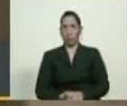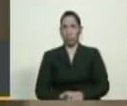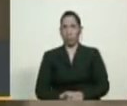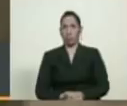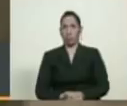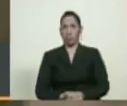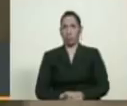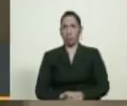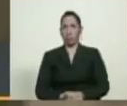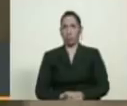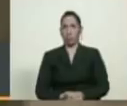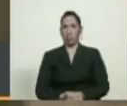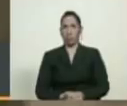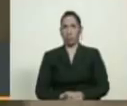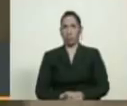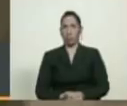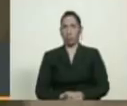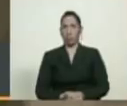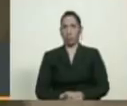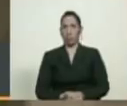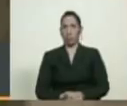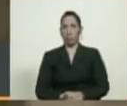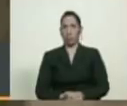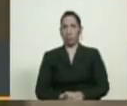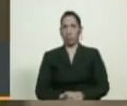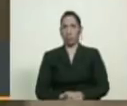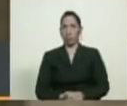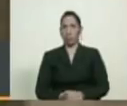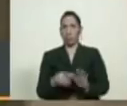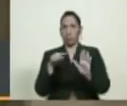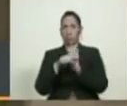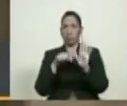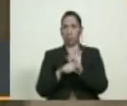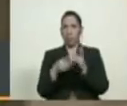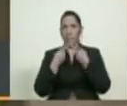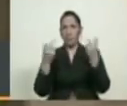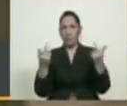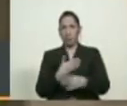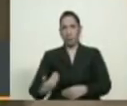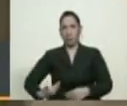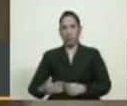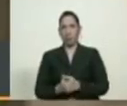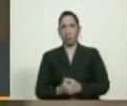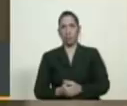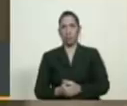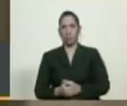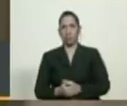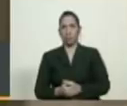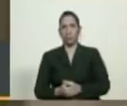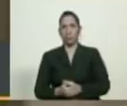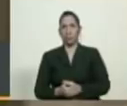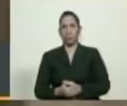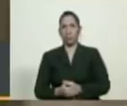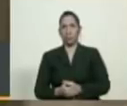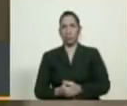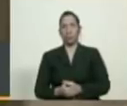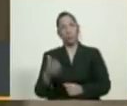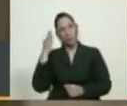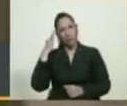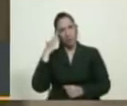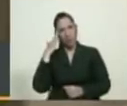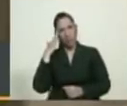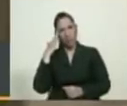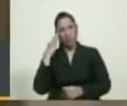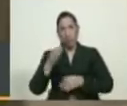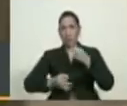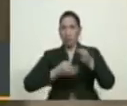de alimentación, cómo queda la figura del bono de alimentación con esta medida anunciada por el presidente de la República. Si pudiese además también precisar, sabiendo que usted explica